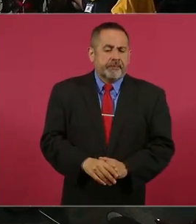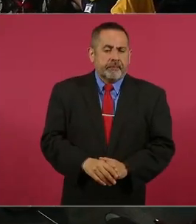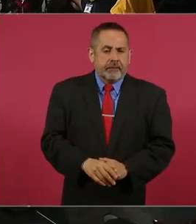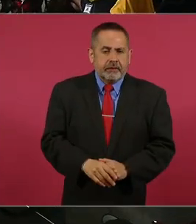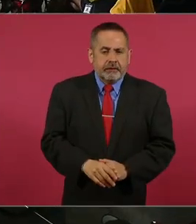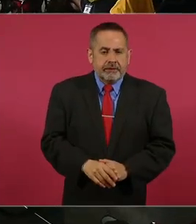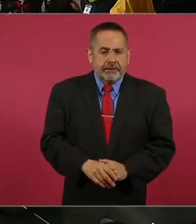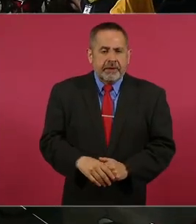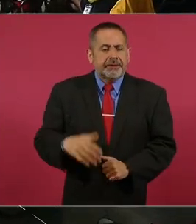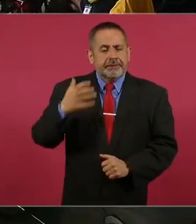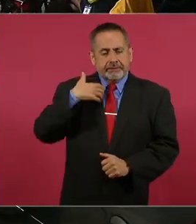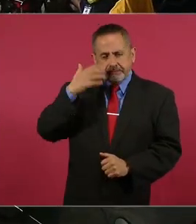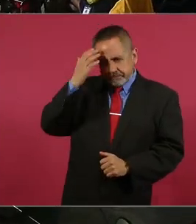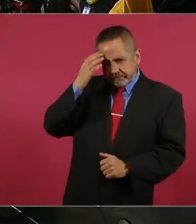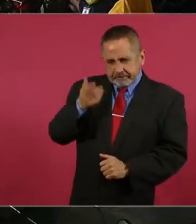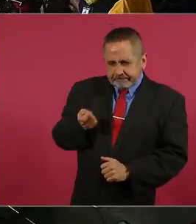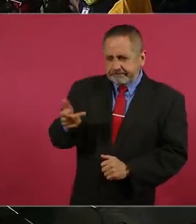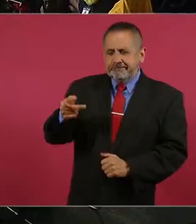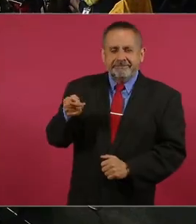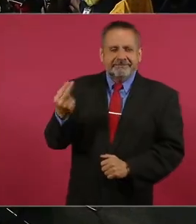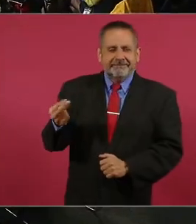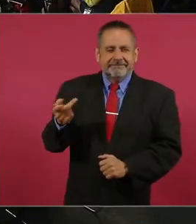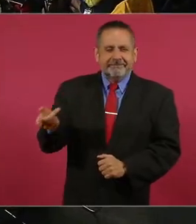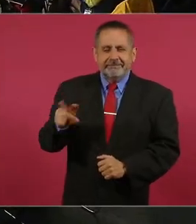Lo conocíamos como Tlaloc,